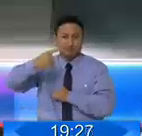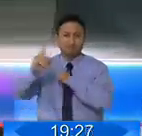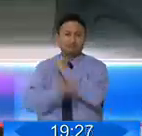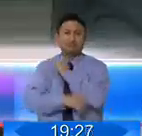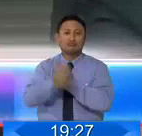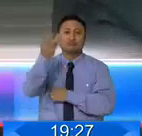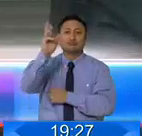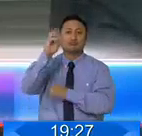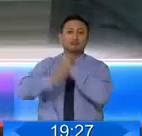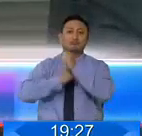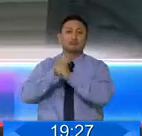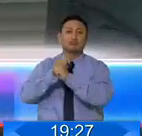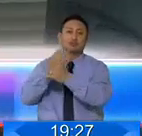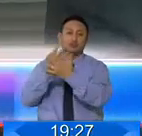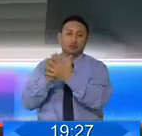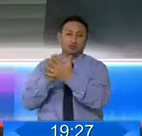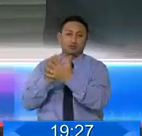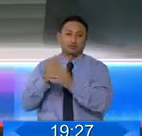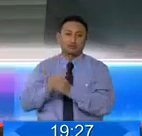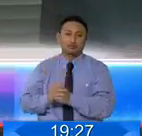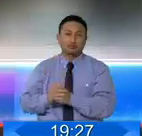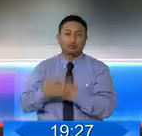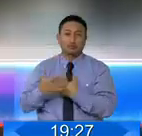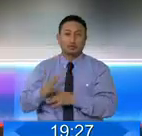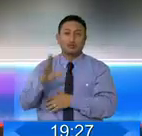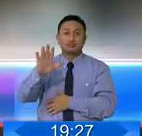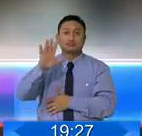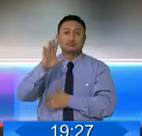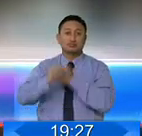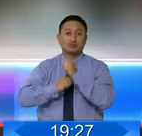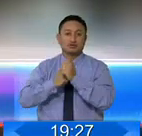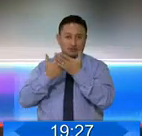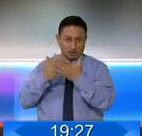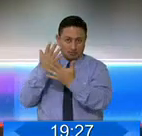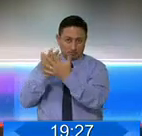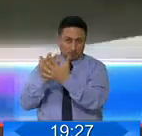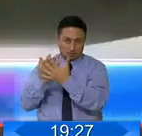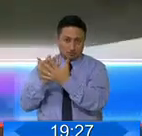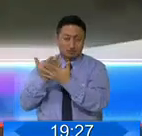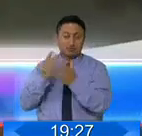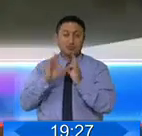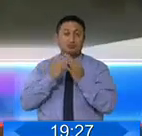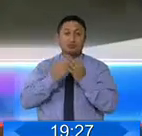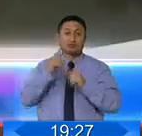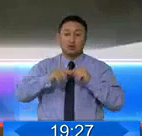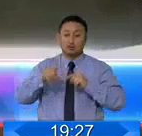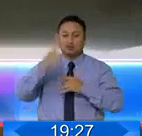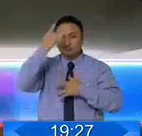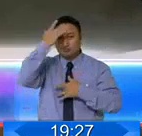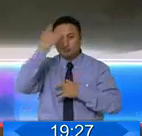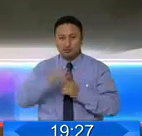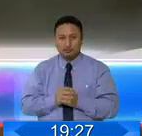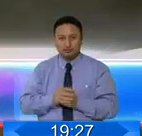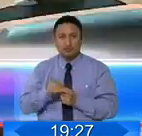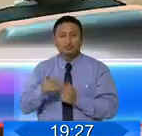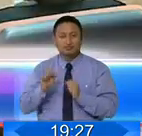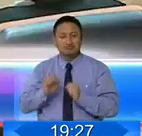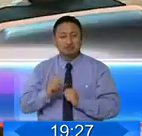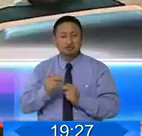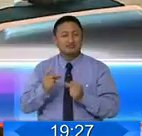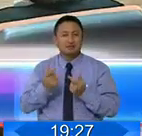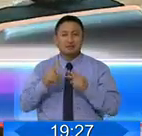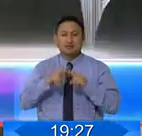sentenciados a 16 años de cárcel, de los cuales han cumplido 5. Según sus familiares, algunos están enfermos, por lo que esperan el caso